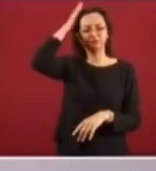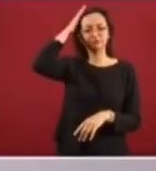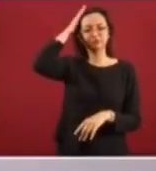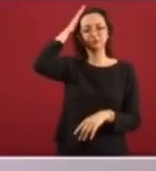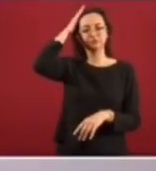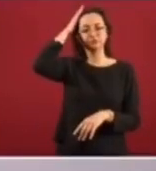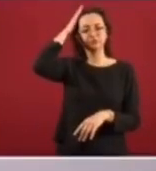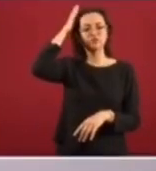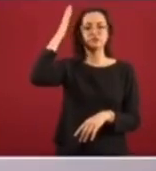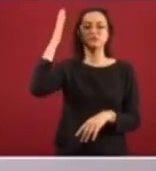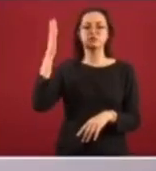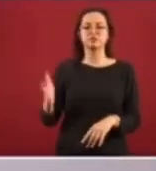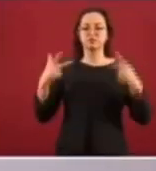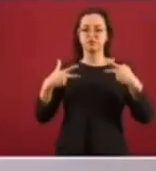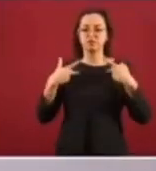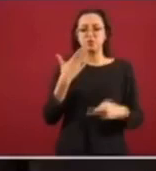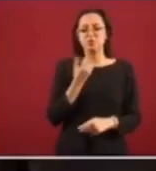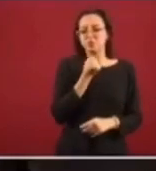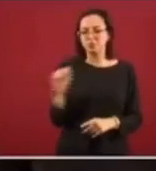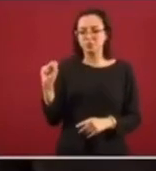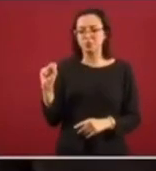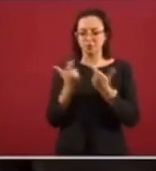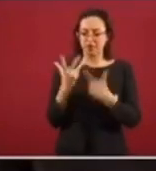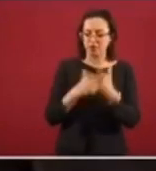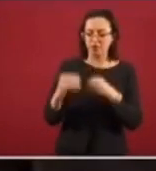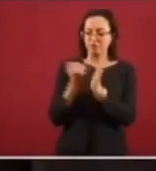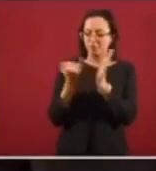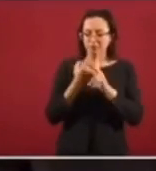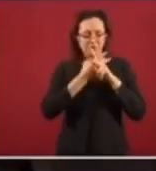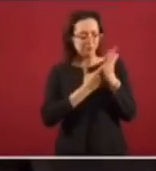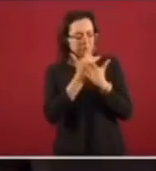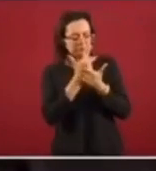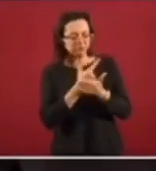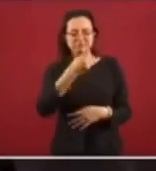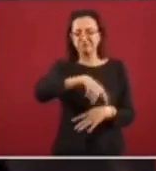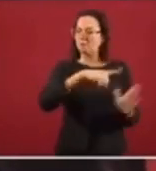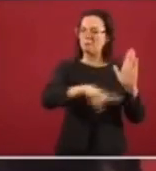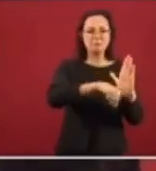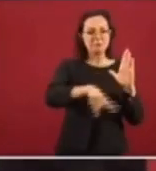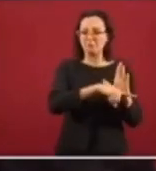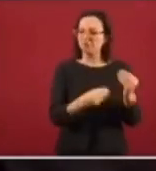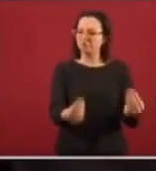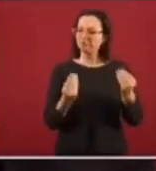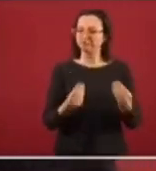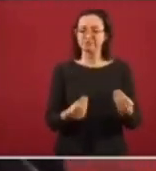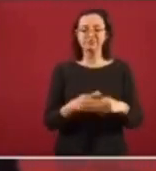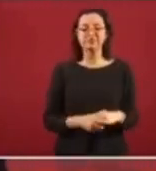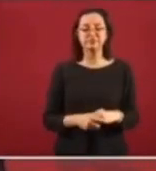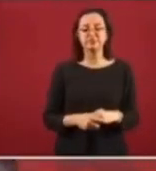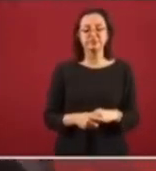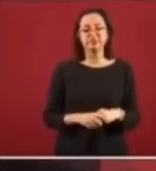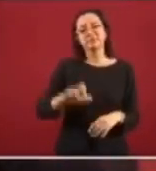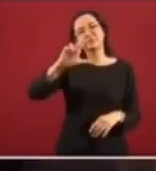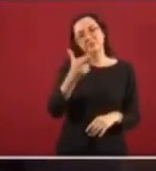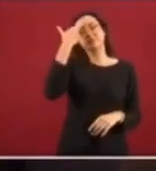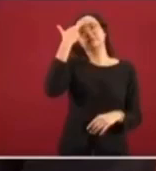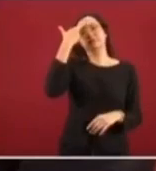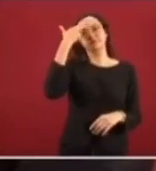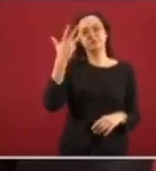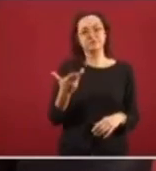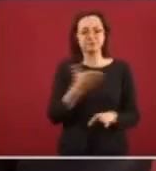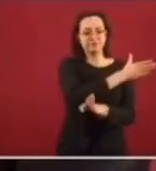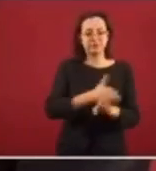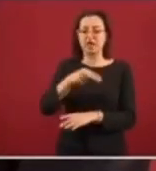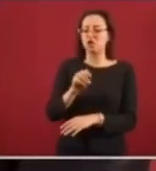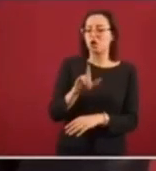dirigentes, los expertos de economía, de finanzas, y me acuerdo de cómo nos recetaban eso durante